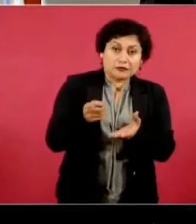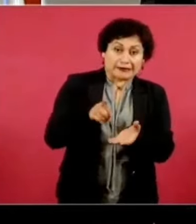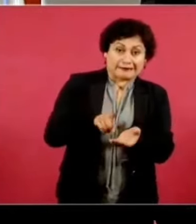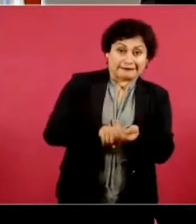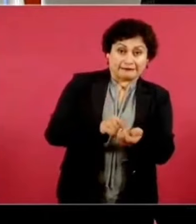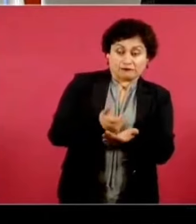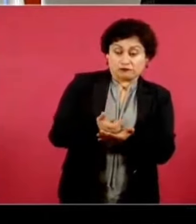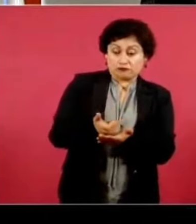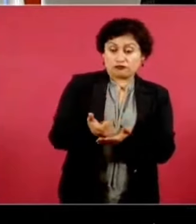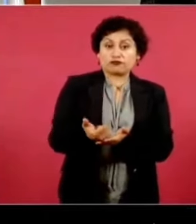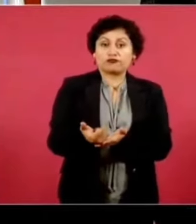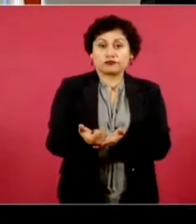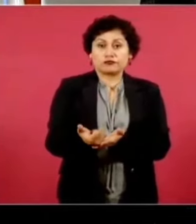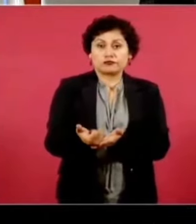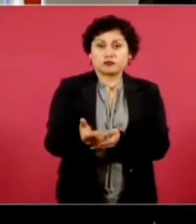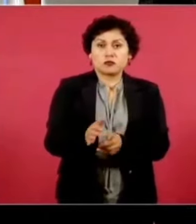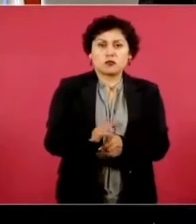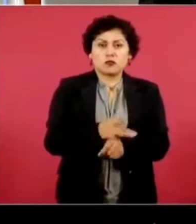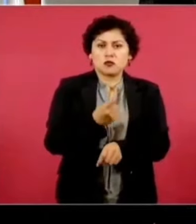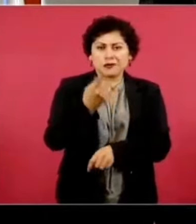Porque están al servicio,